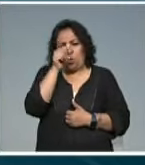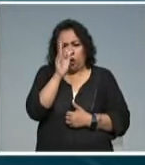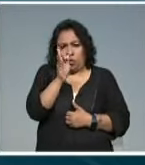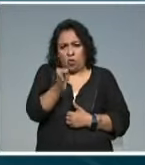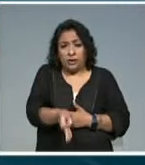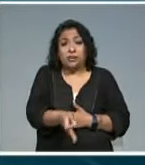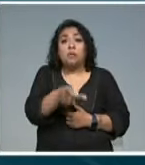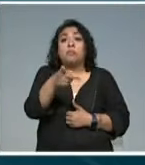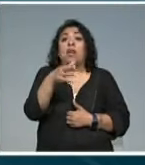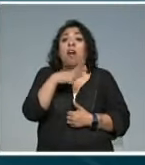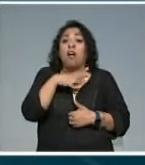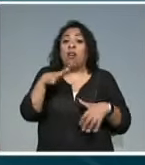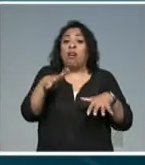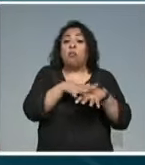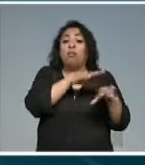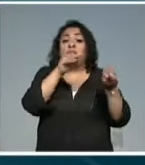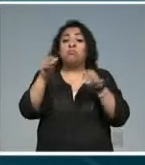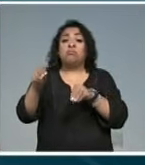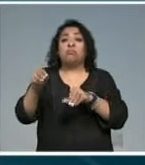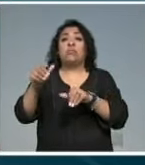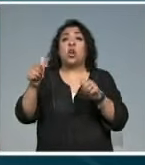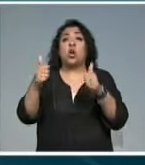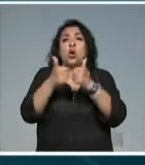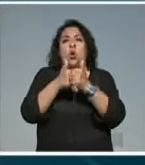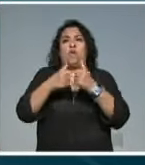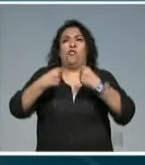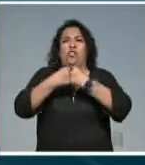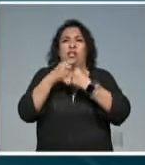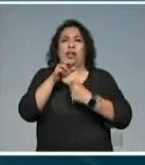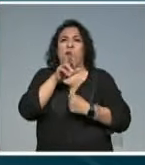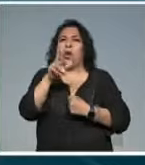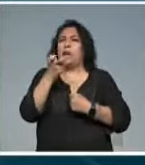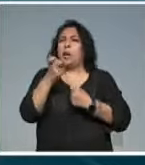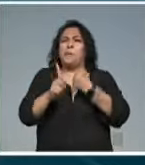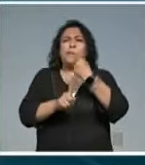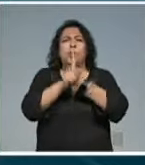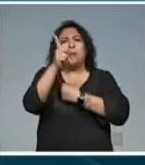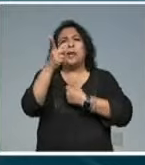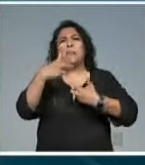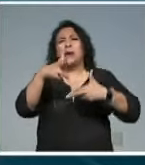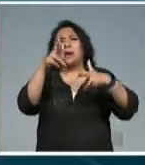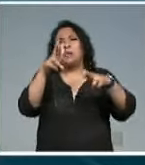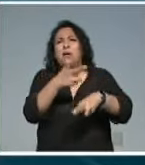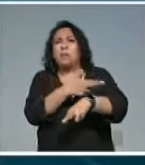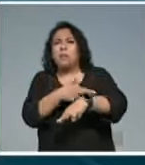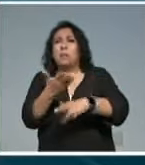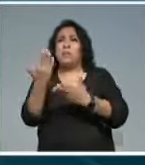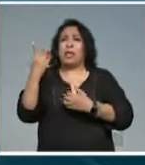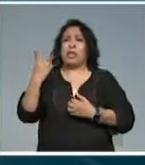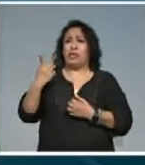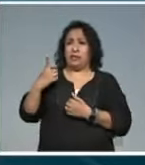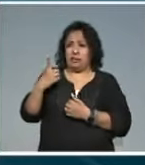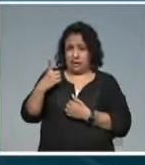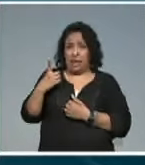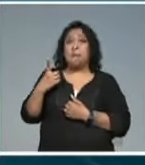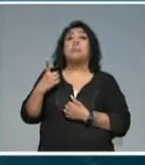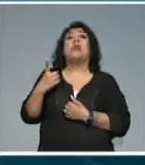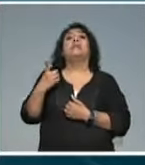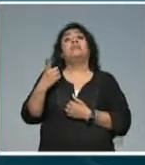a la movilización de sus tropas a la frontera con Ucrania. De ahí se desata todo un conflicto diplomático que desde diciembre pasado